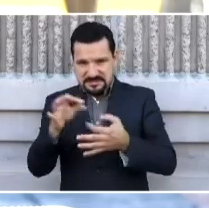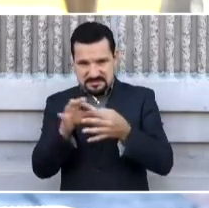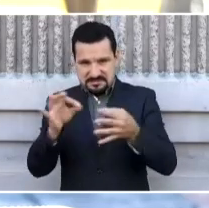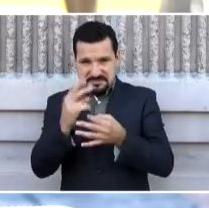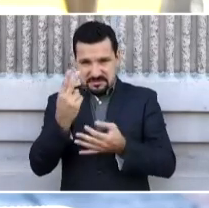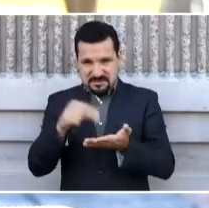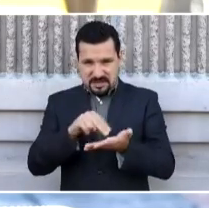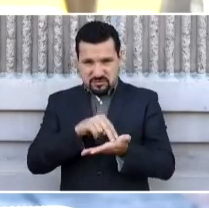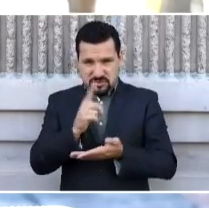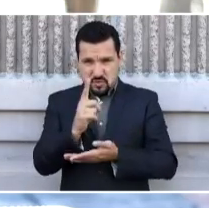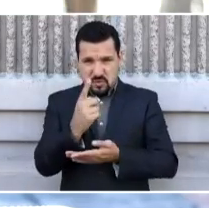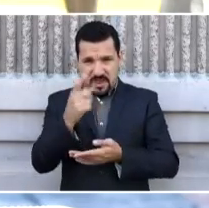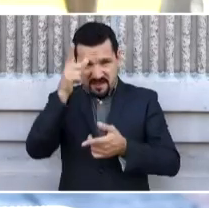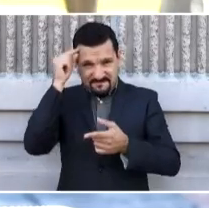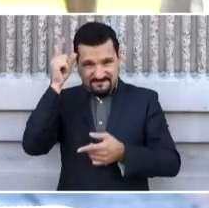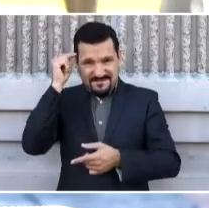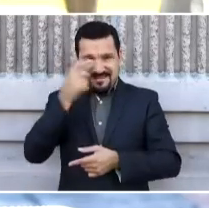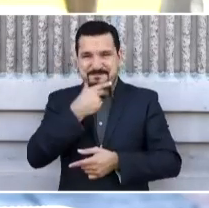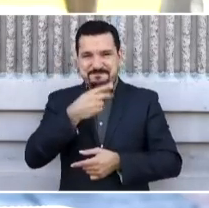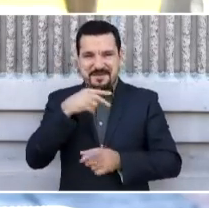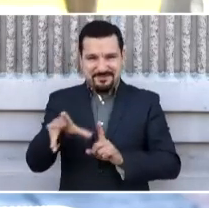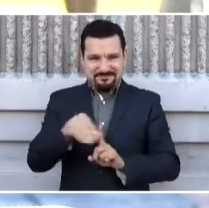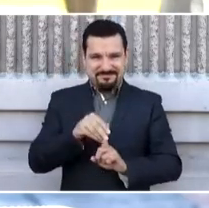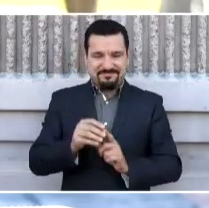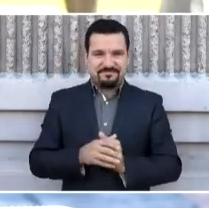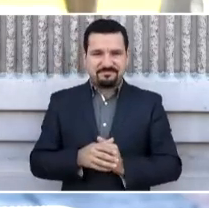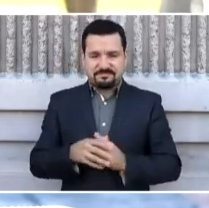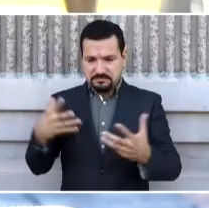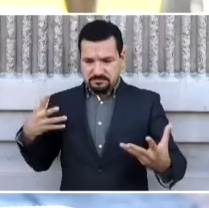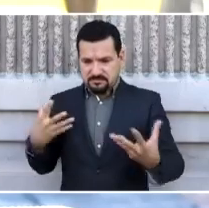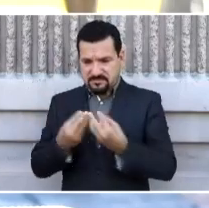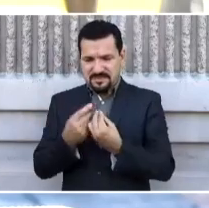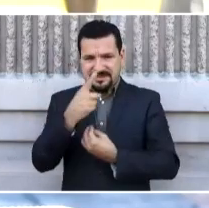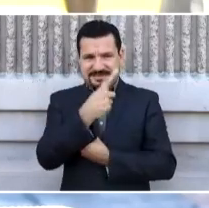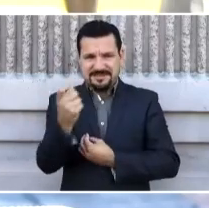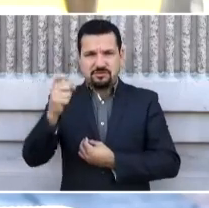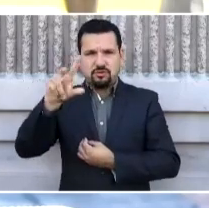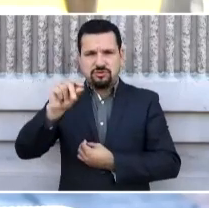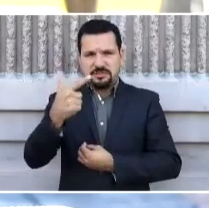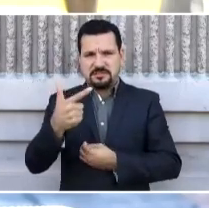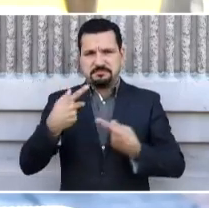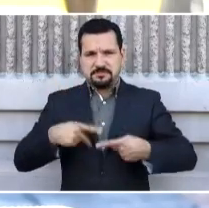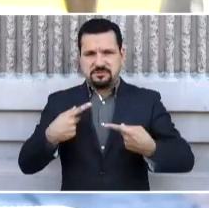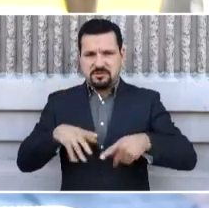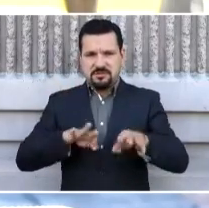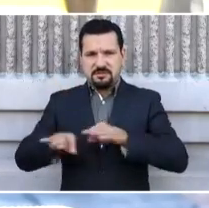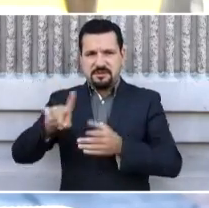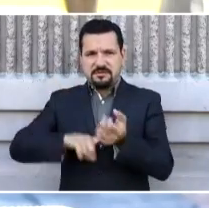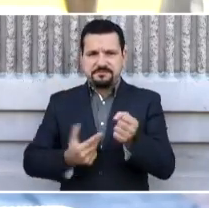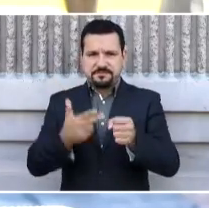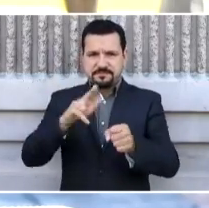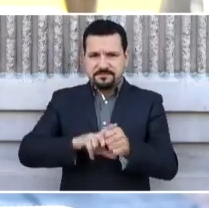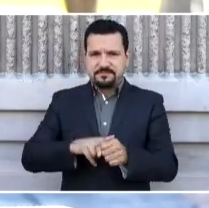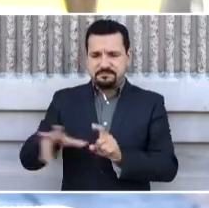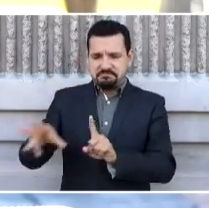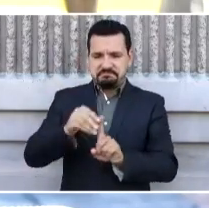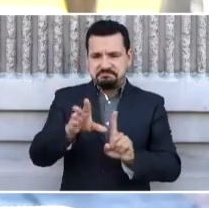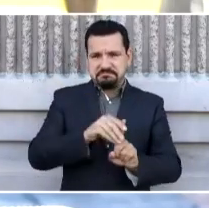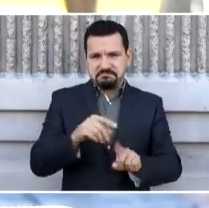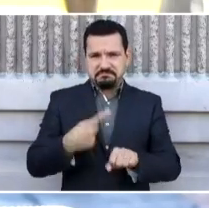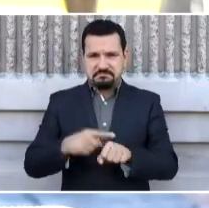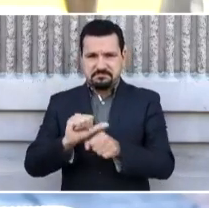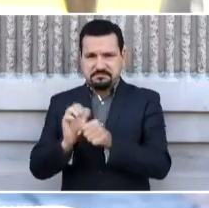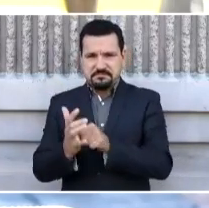es un enfermero, y así se acumulan 187 trabajadores de todas las instituciones de salud que